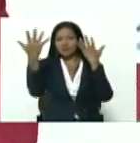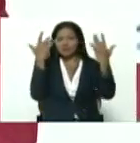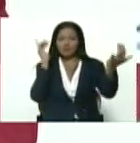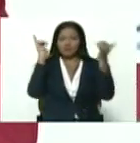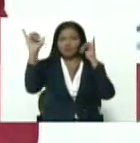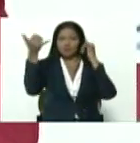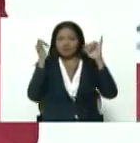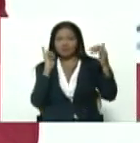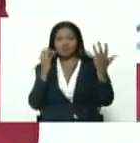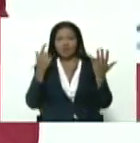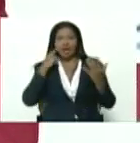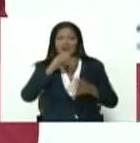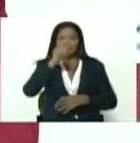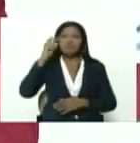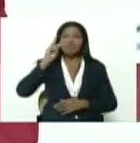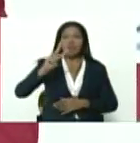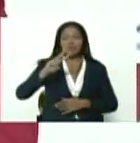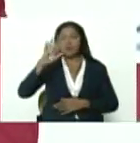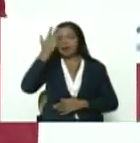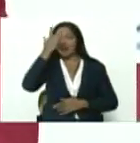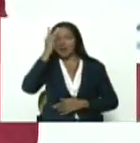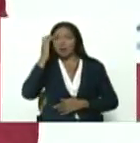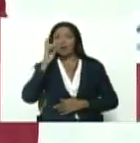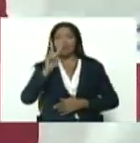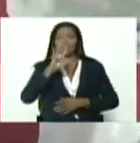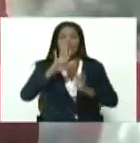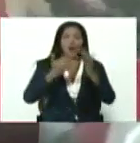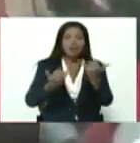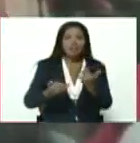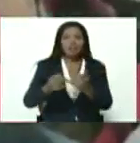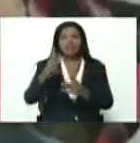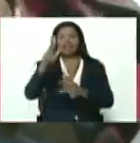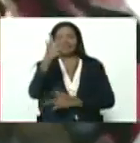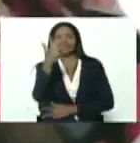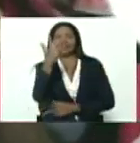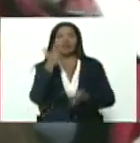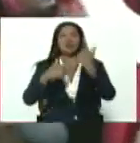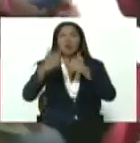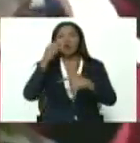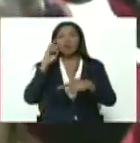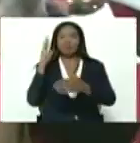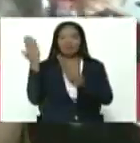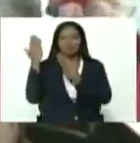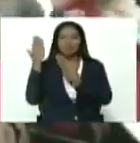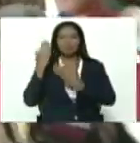Mira, por aquí tenemos el carnaval, carnaval tricolor, míralo por aquí.